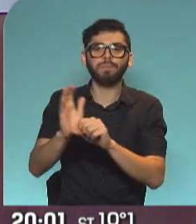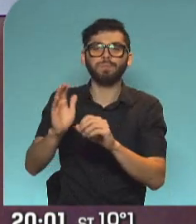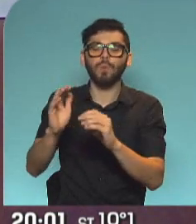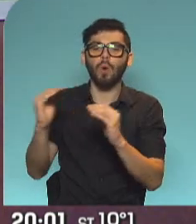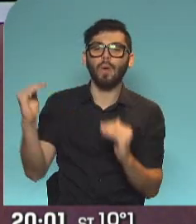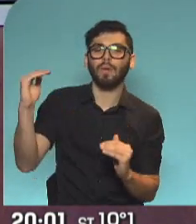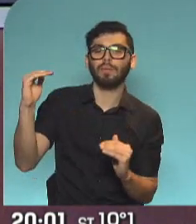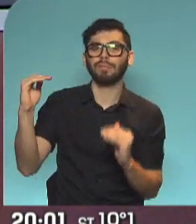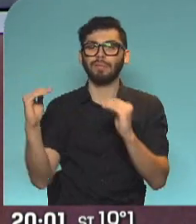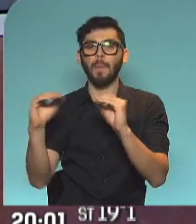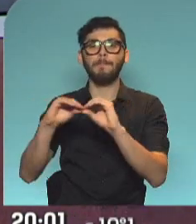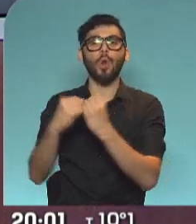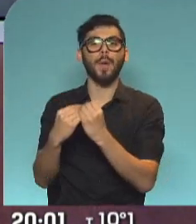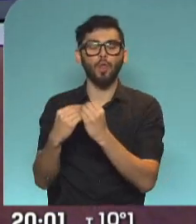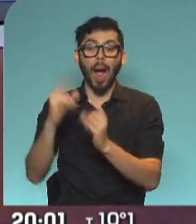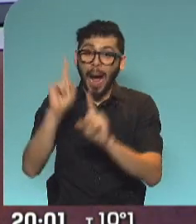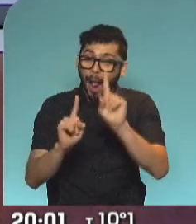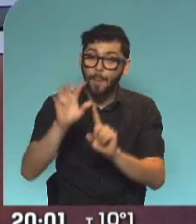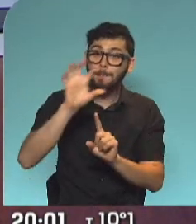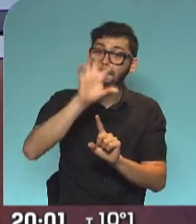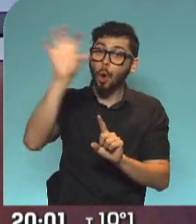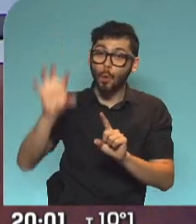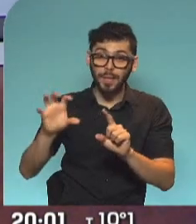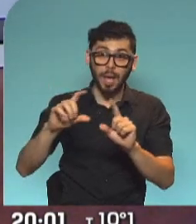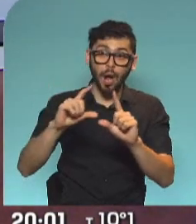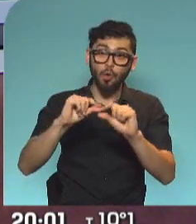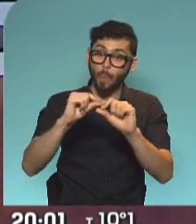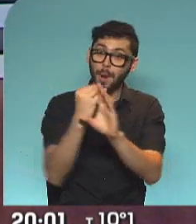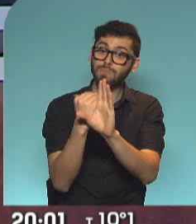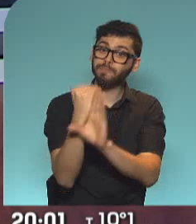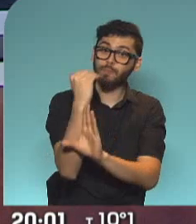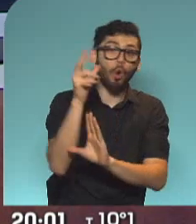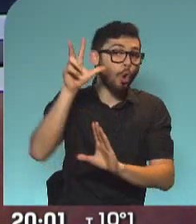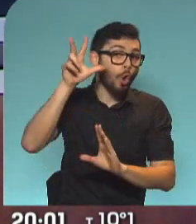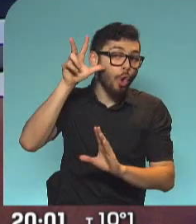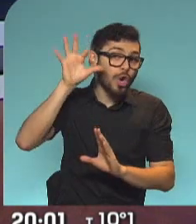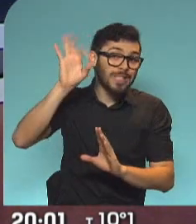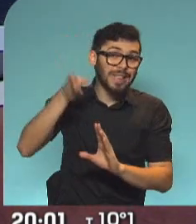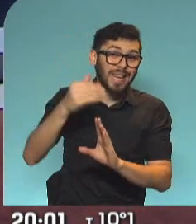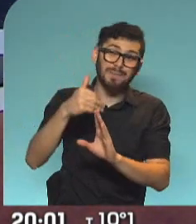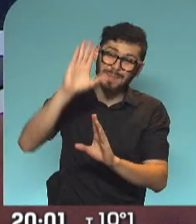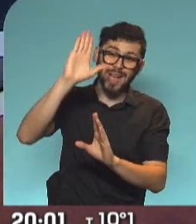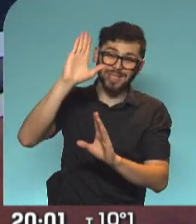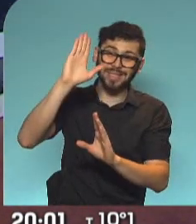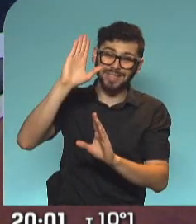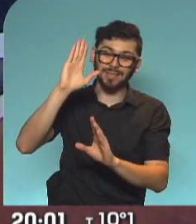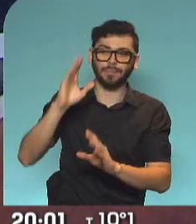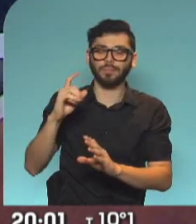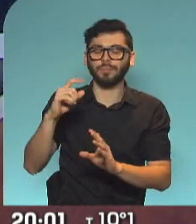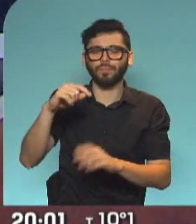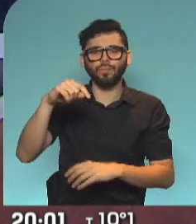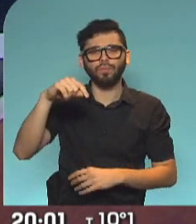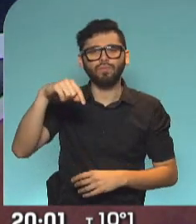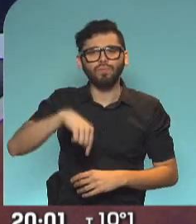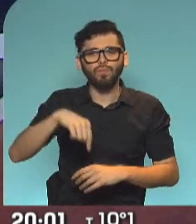provincias con un porcentaje muy elevado, que supera incluso el 80%. Aquí el